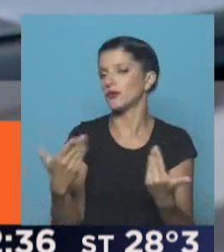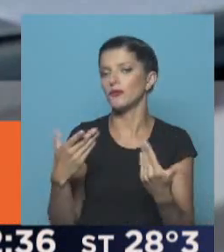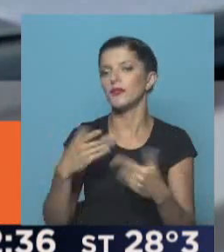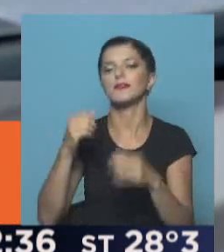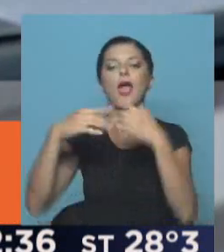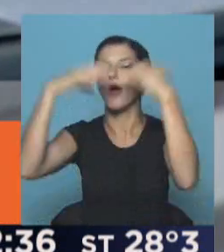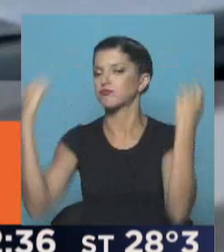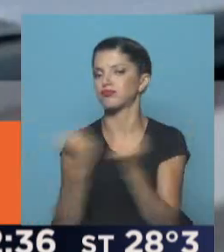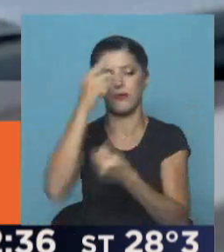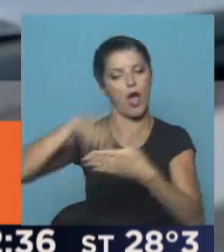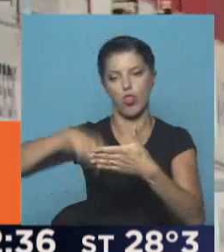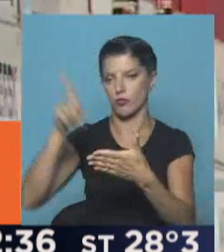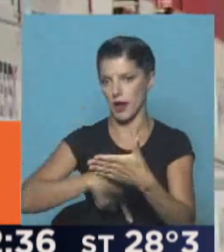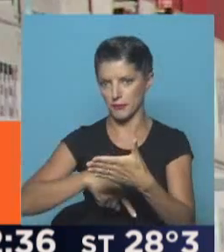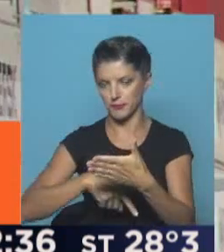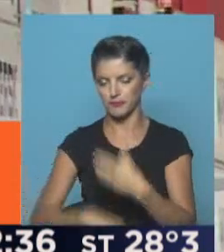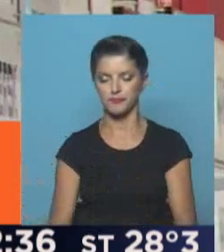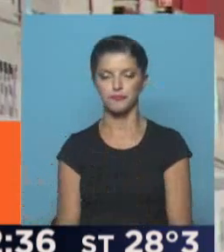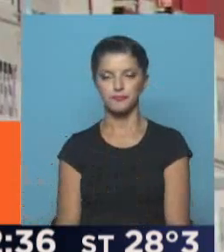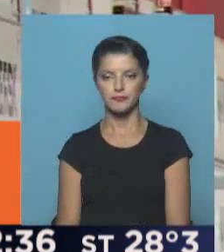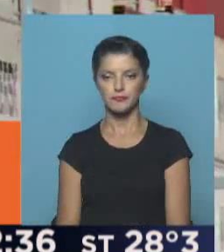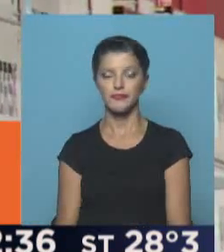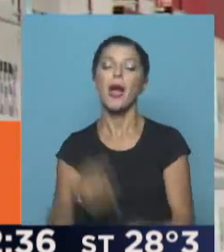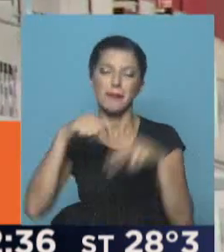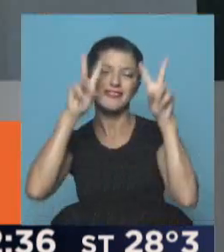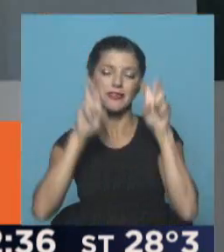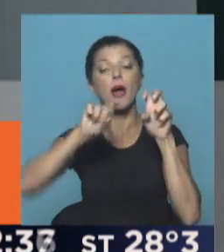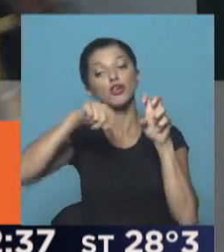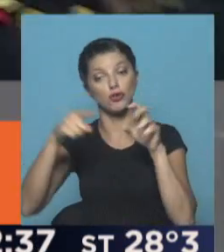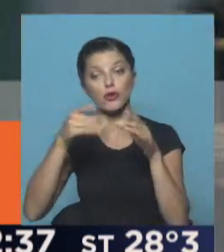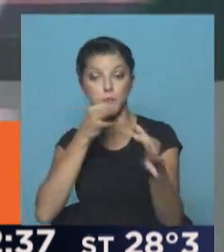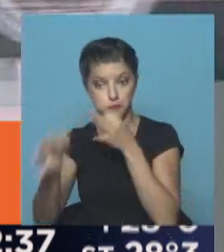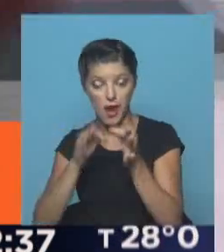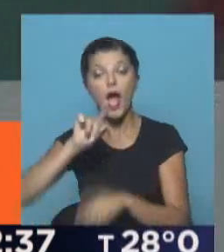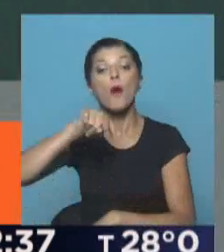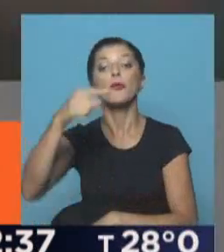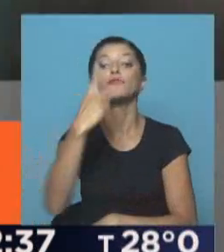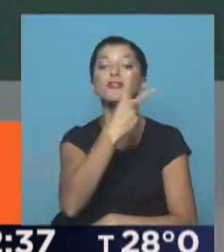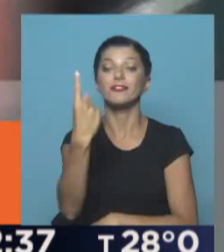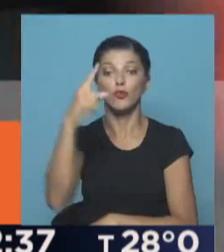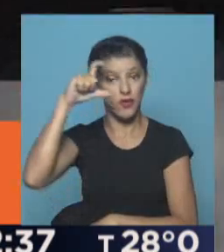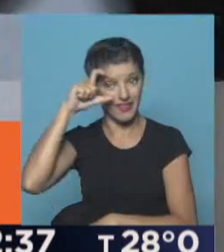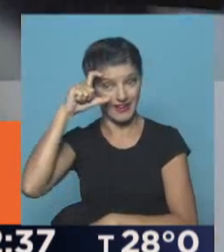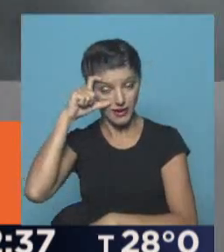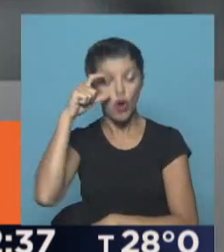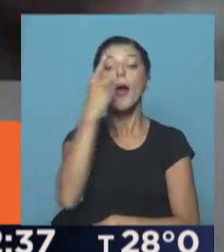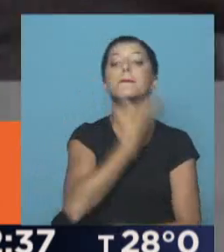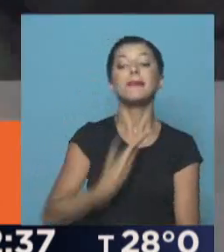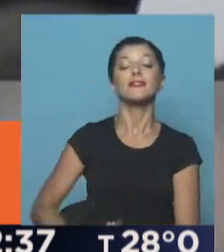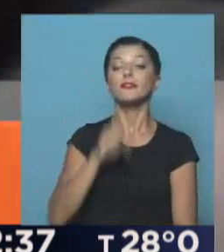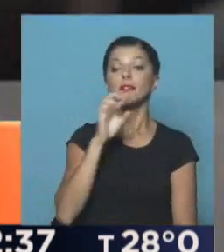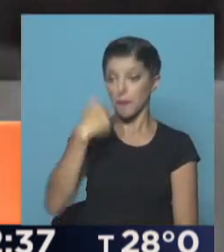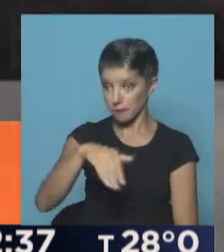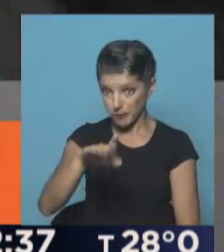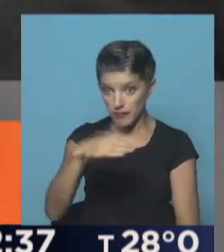NAFTA. Para tratar estas y otras cuestiones, el próximo 31 de enero, el presidente estadounidense iba a